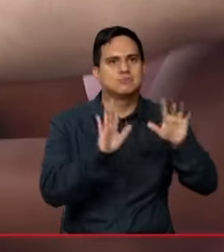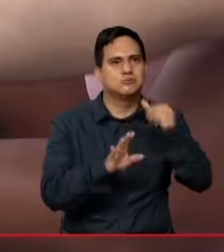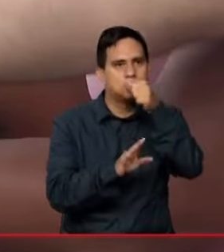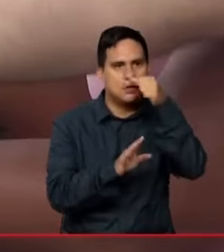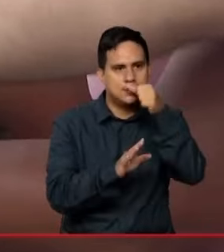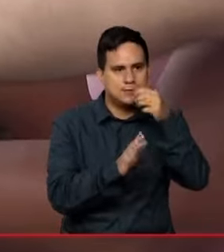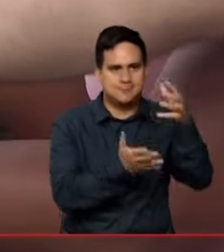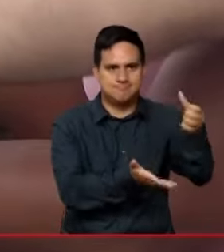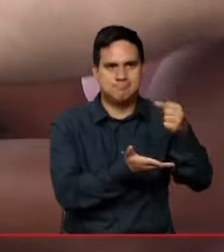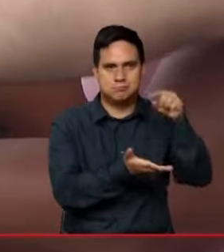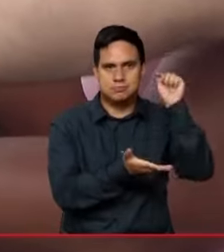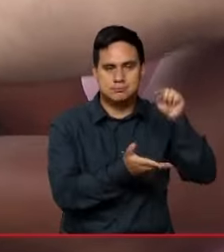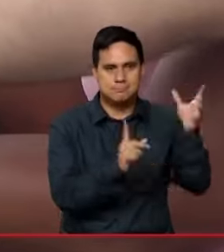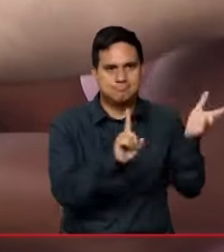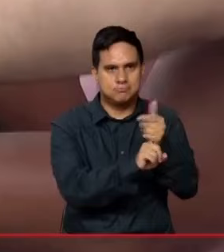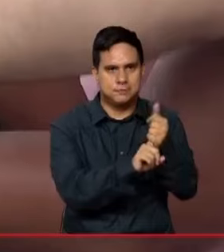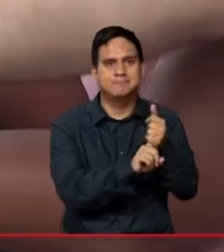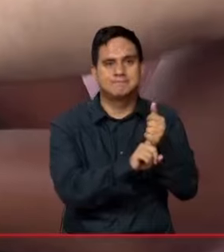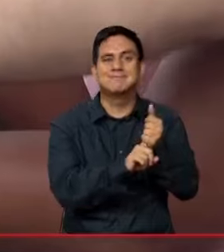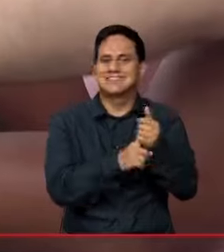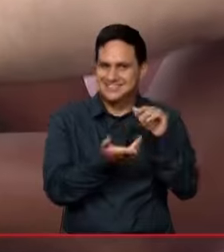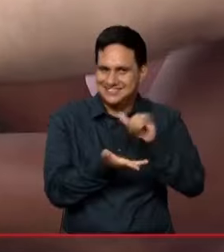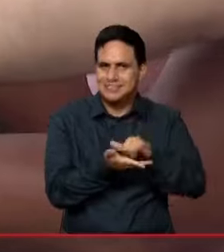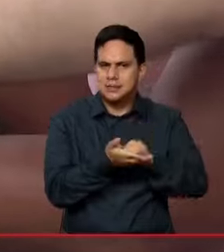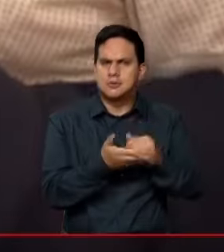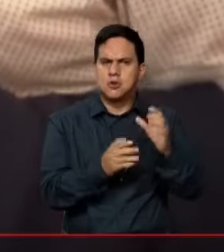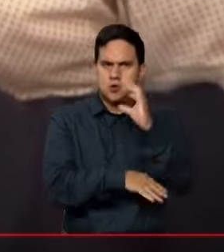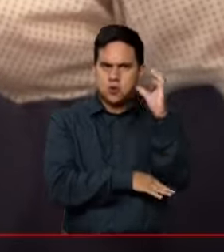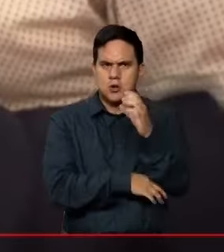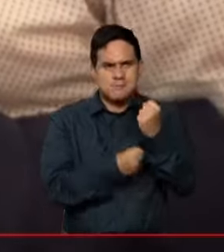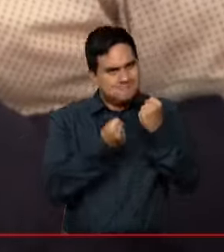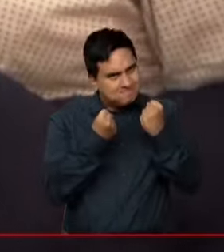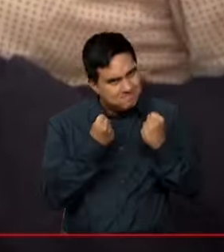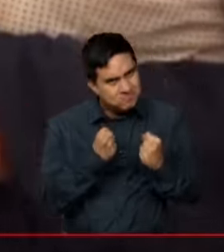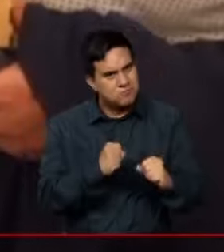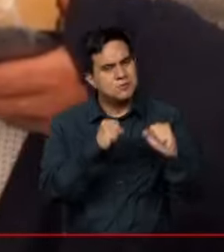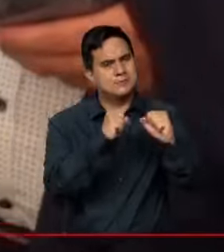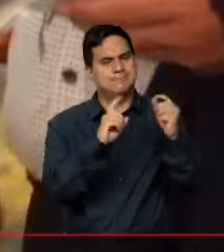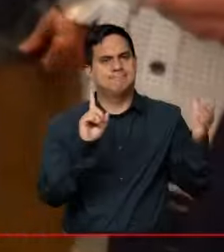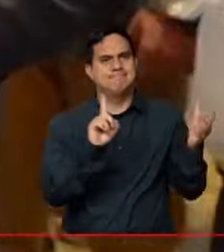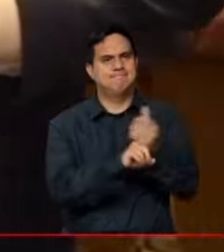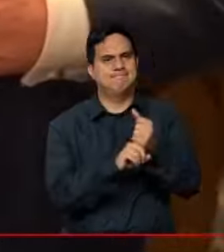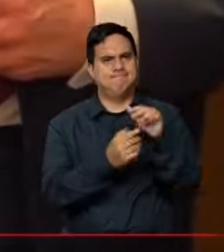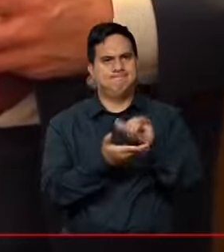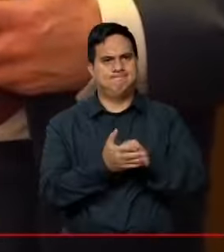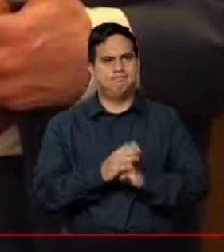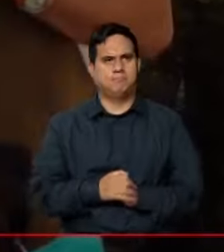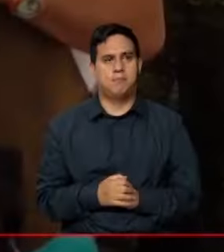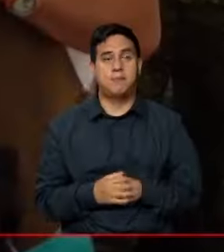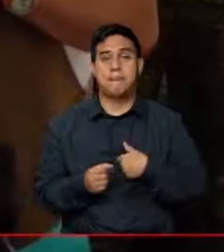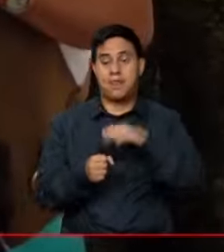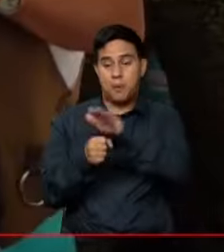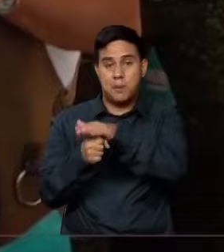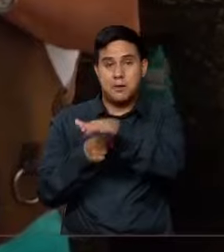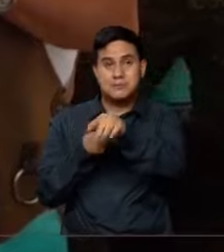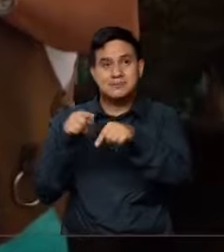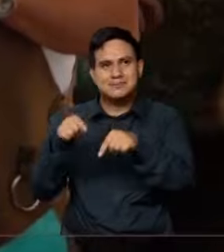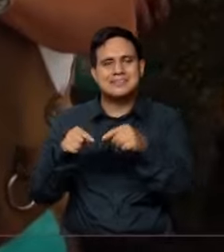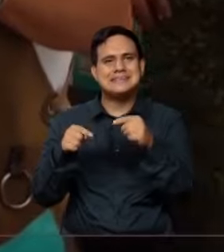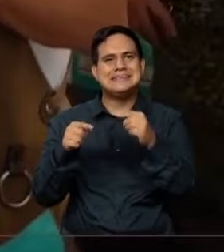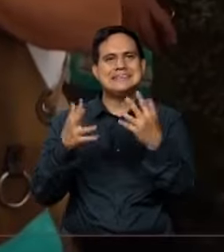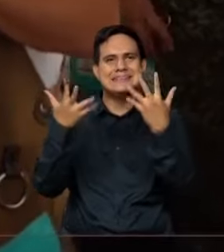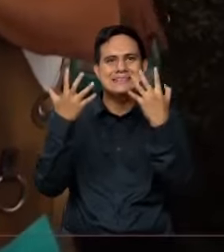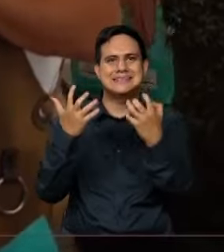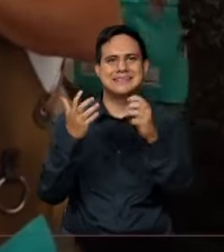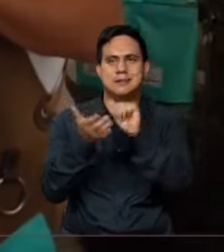hace Colombia para contener el tráfico de drogas. A través de la presentación de tres proyectos, Buenaventura busca encontrar apoyo